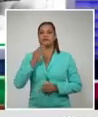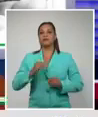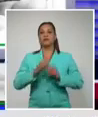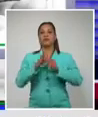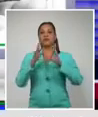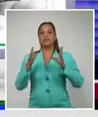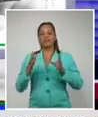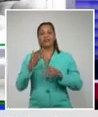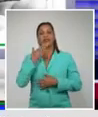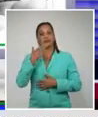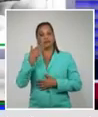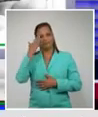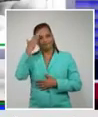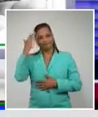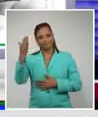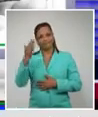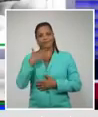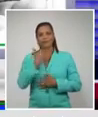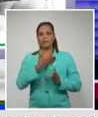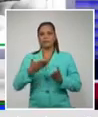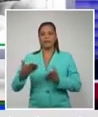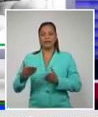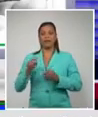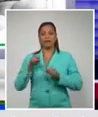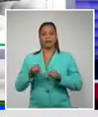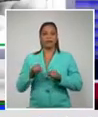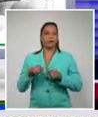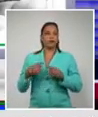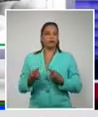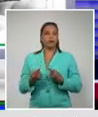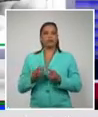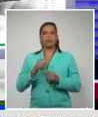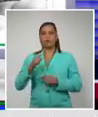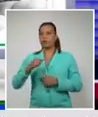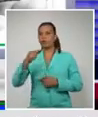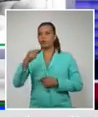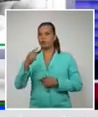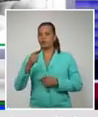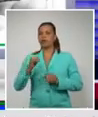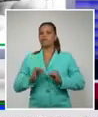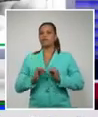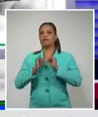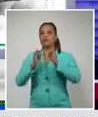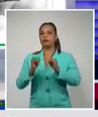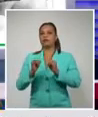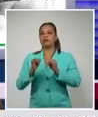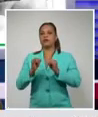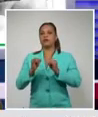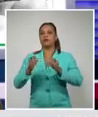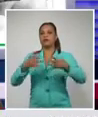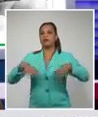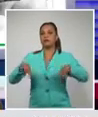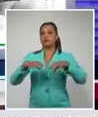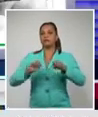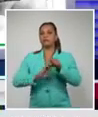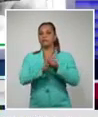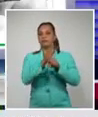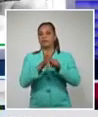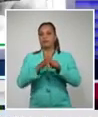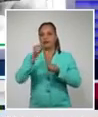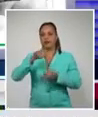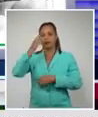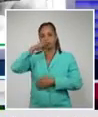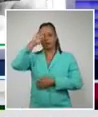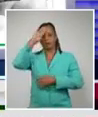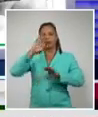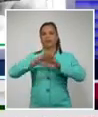Qué gusto saludarle, bienvenido a este espacio que lleva a usted en cada mañana una actualización sobre el comportamiento de la COVID-19 en Cuba y el